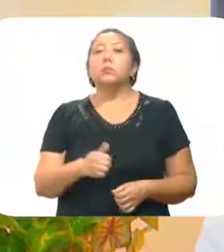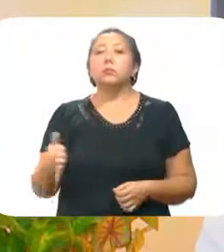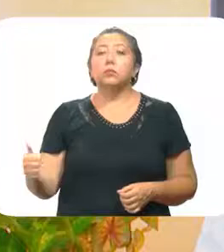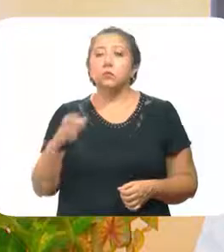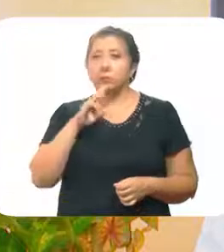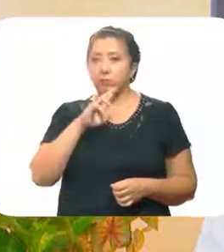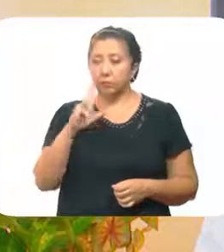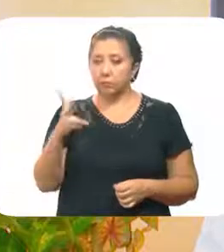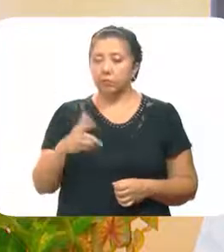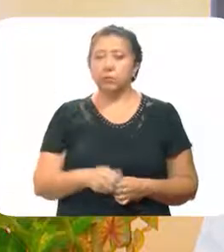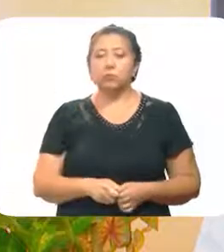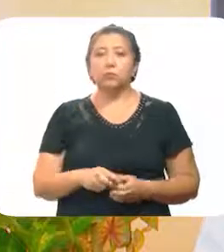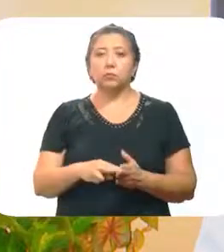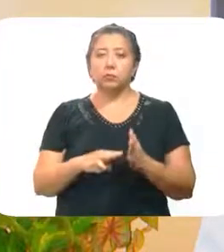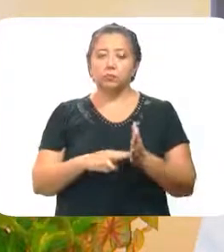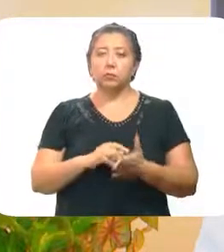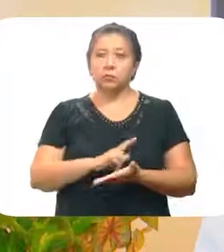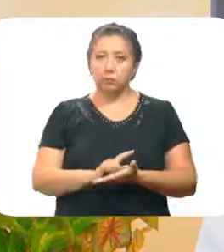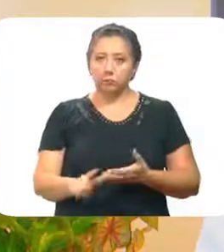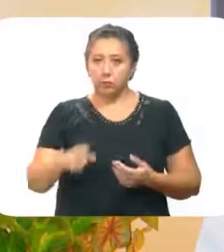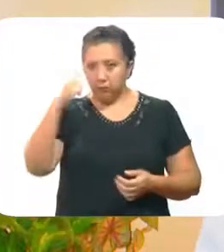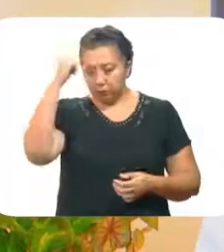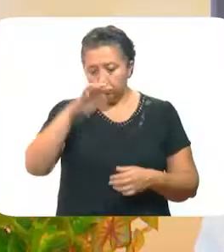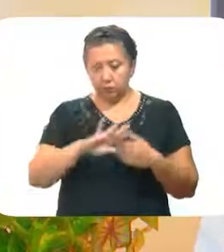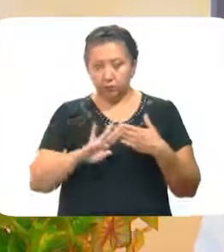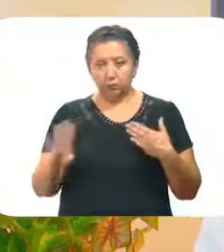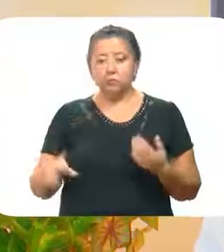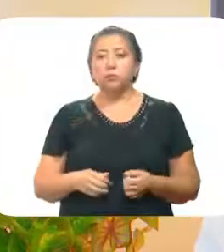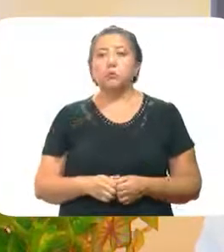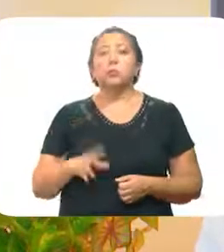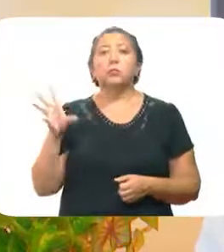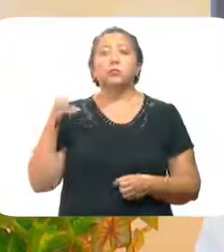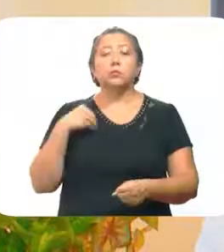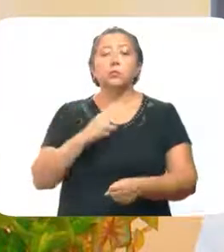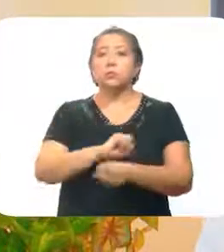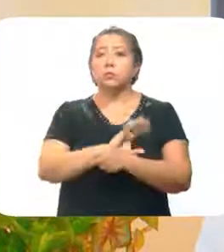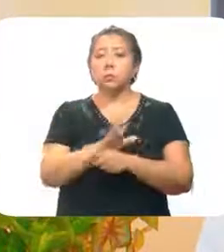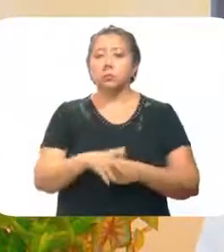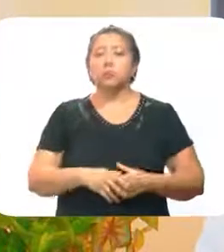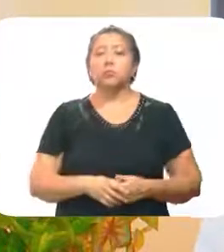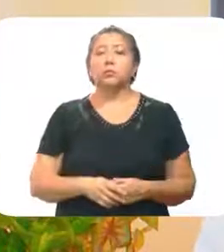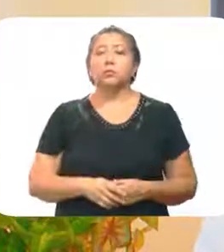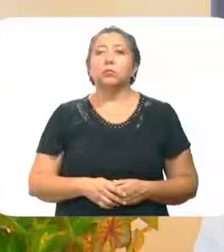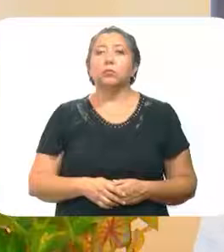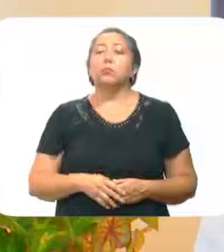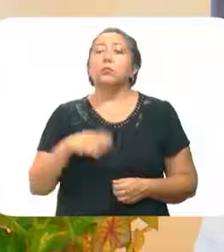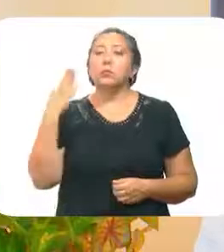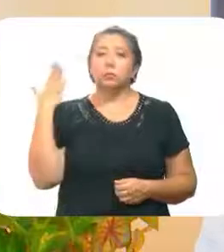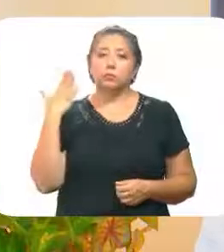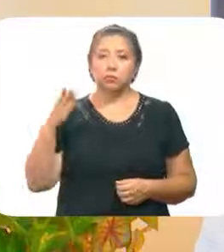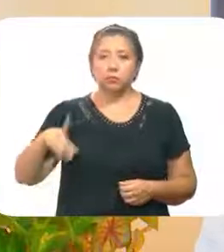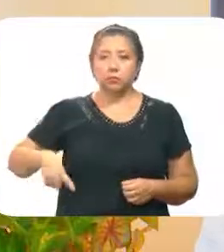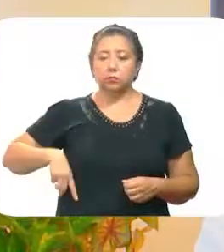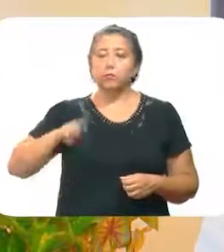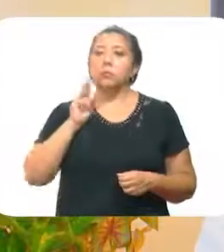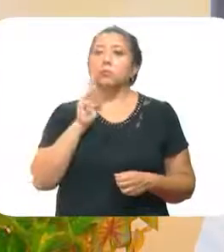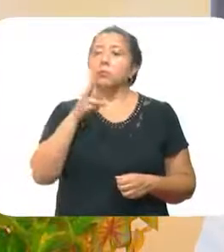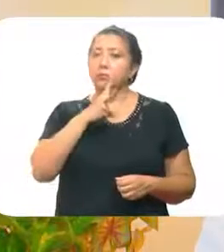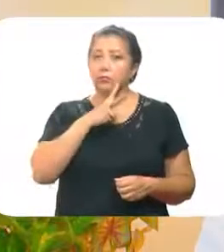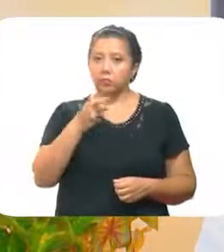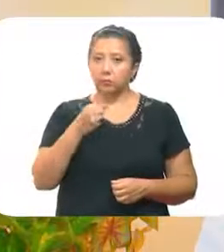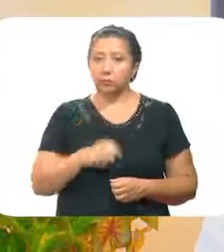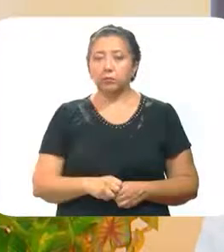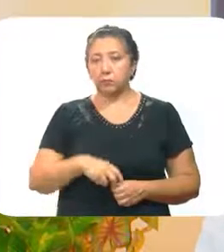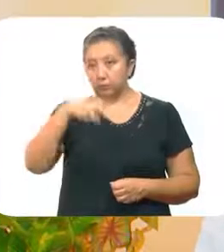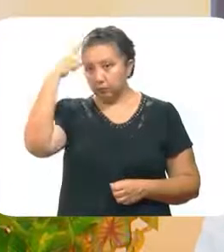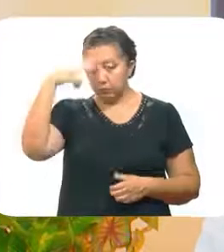y el fortalecimiento de las medidas de higiene, para prevenir la transmisión del coronavirus. Por gestiones del gobernador Mauricio Vila Dosal,